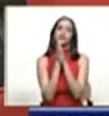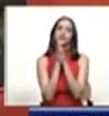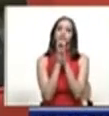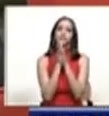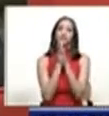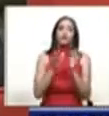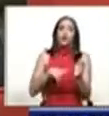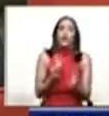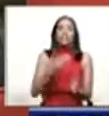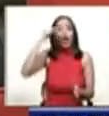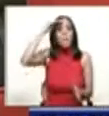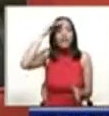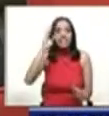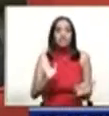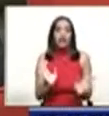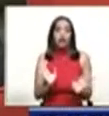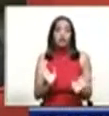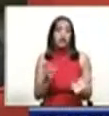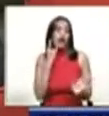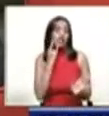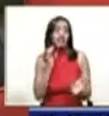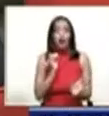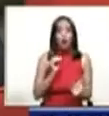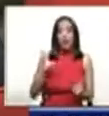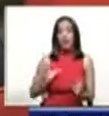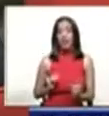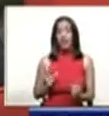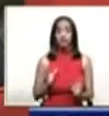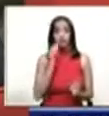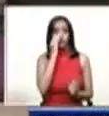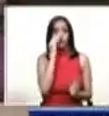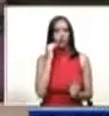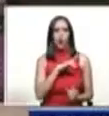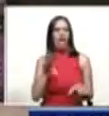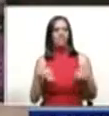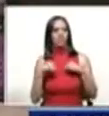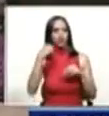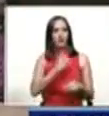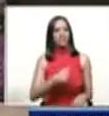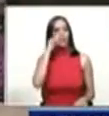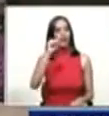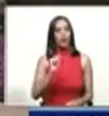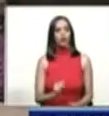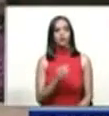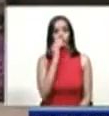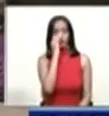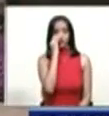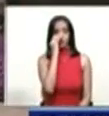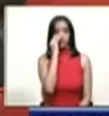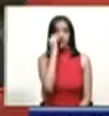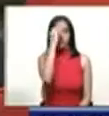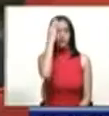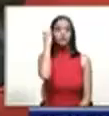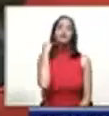algún militar activo, algún militar desactivo, a decir, bueno, desconocemos al presidente de la República. Ellos lo hacen, pero por Instagram y por el país. Pues